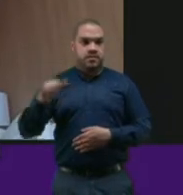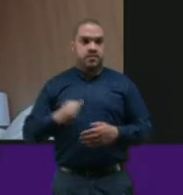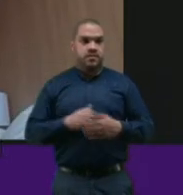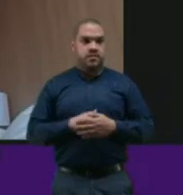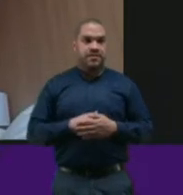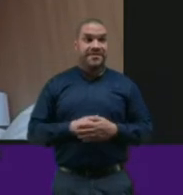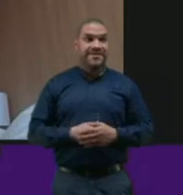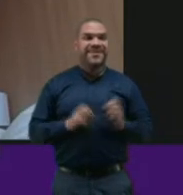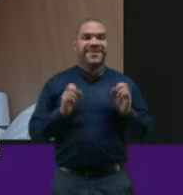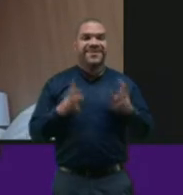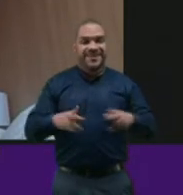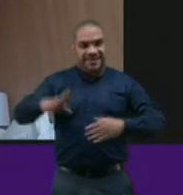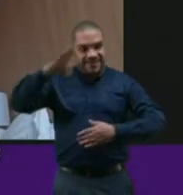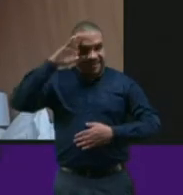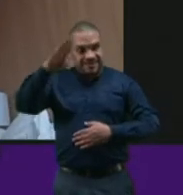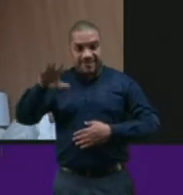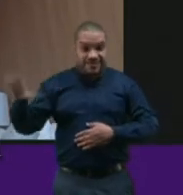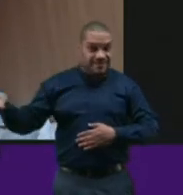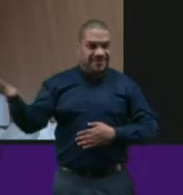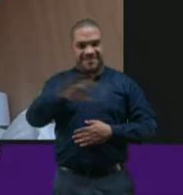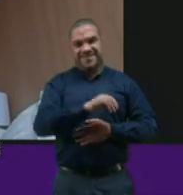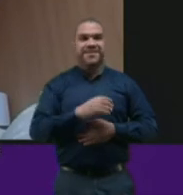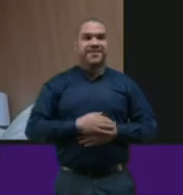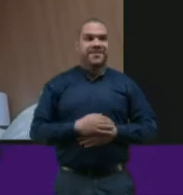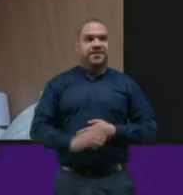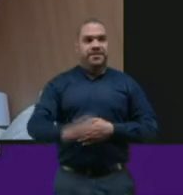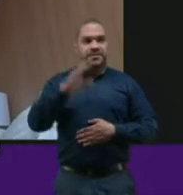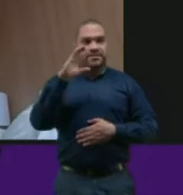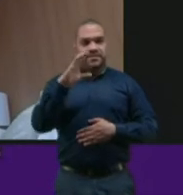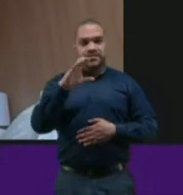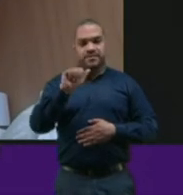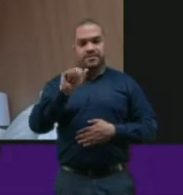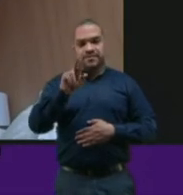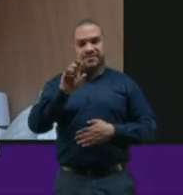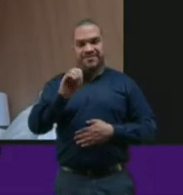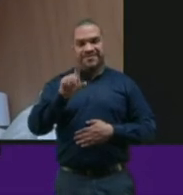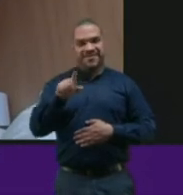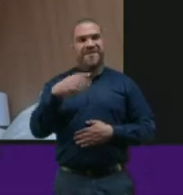Listo. Hola a todos. Caro, qué rico estar otra vez acá contigo en un panel.